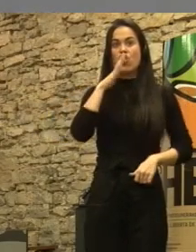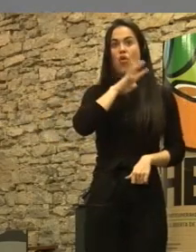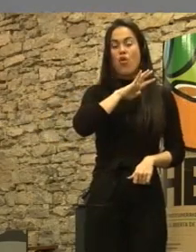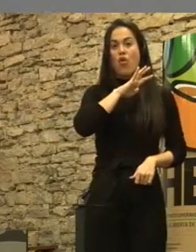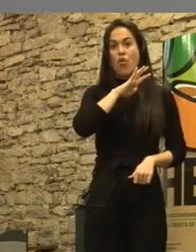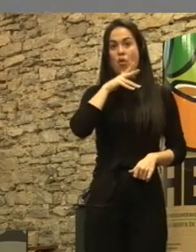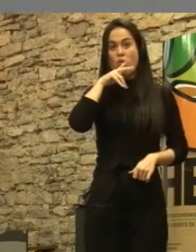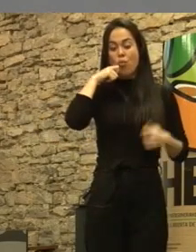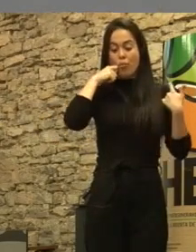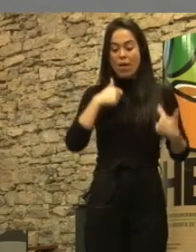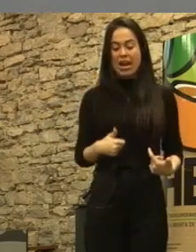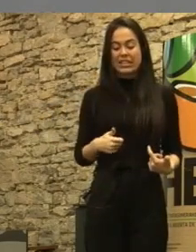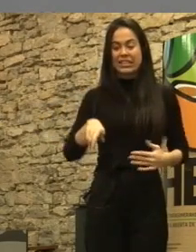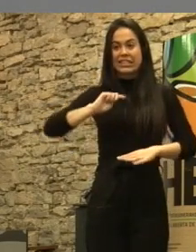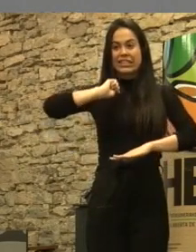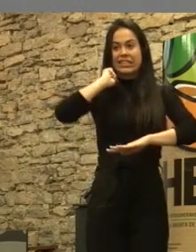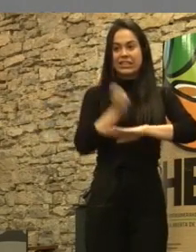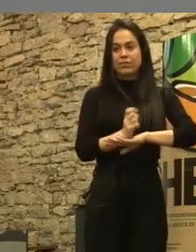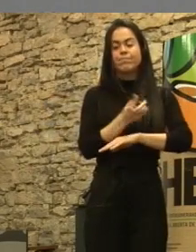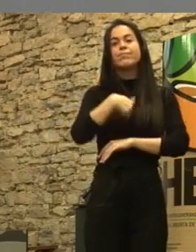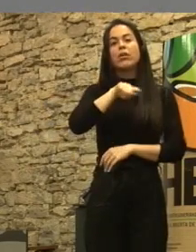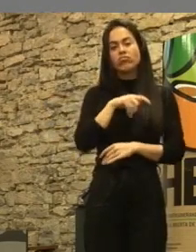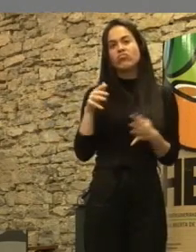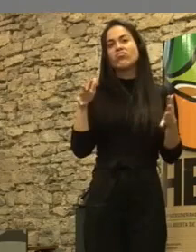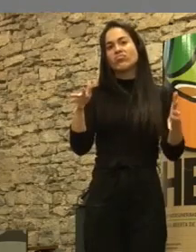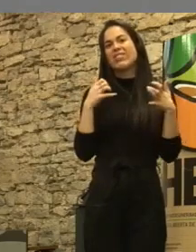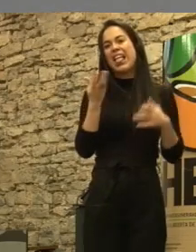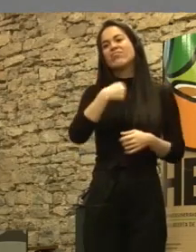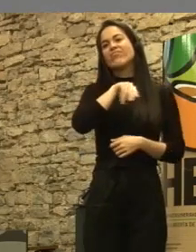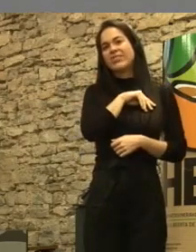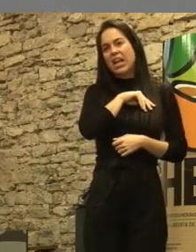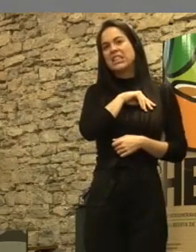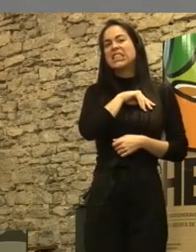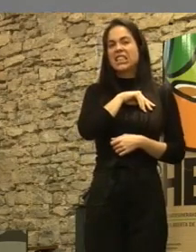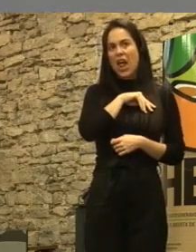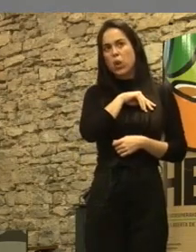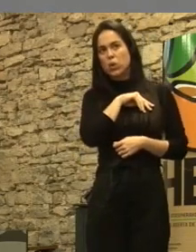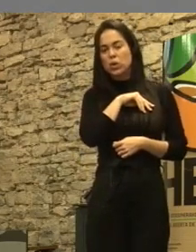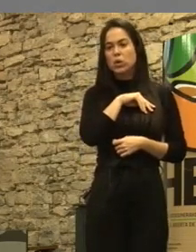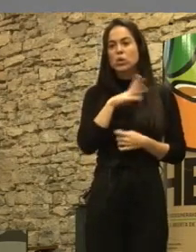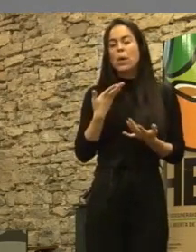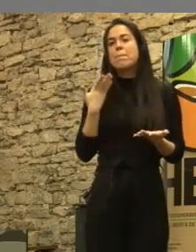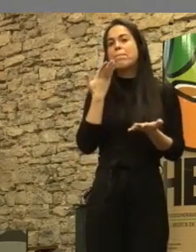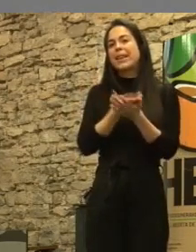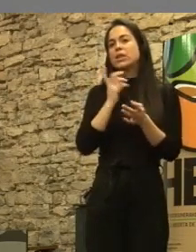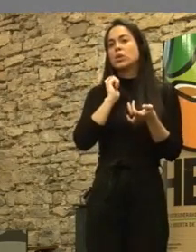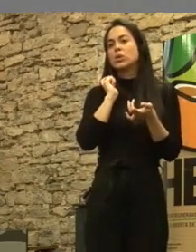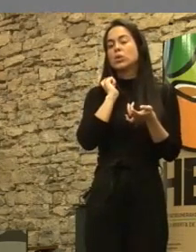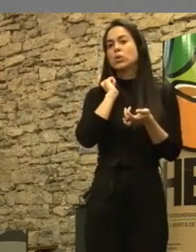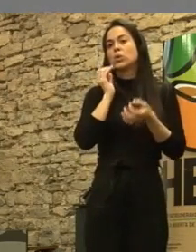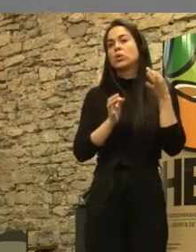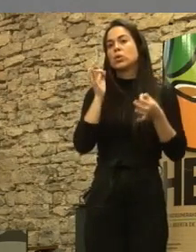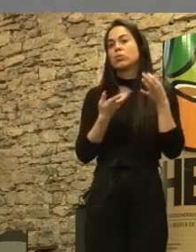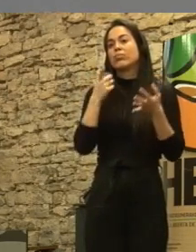la sentencia de una que ya ganamos, que recurrió el Estado, sobre las devoluciones en caliente. O sea, hoy a las 3 de la tarde se puede terminar en la última instancia